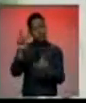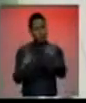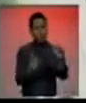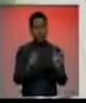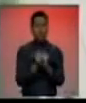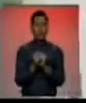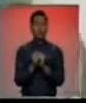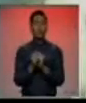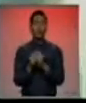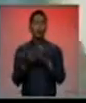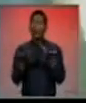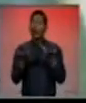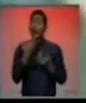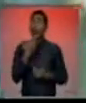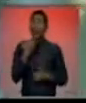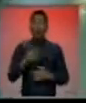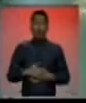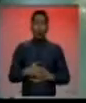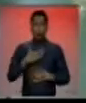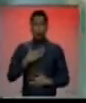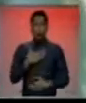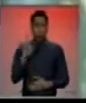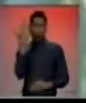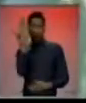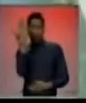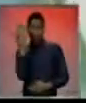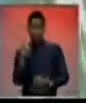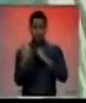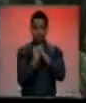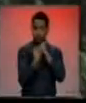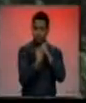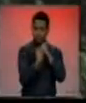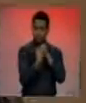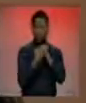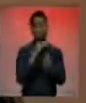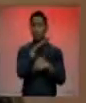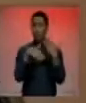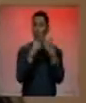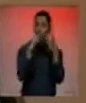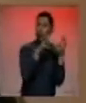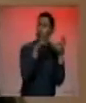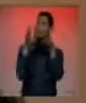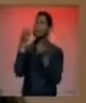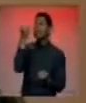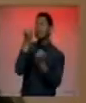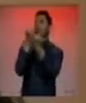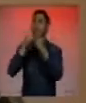a través de la trayectoria que yo he seguido, que apoyemos a Lenín Moreno, Jorge Glas.